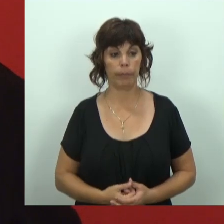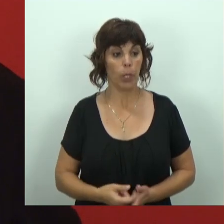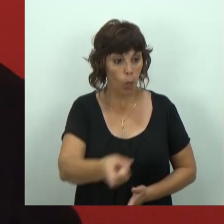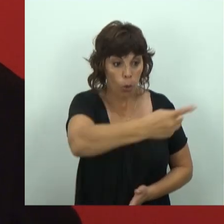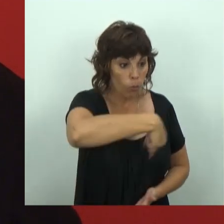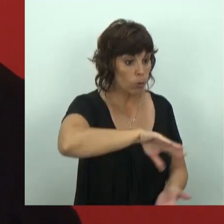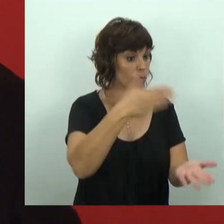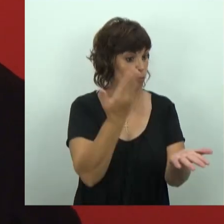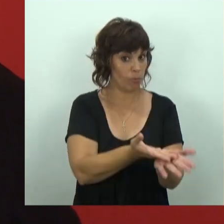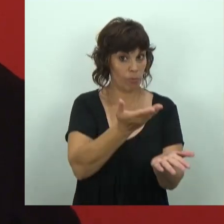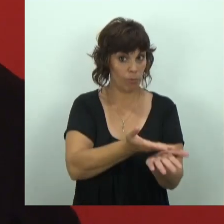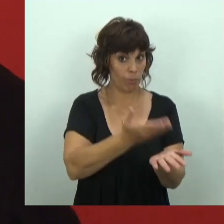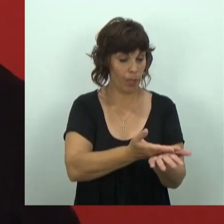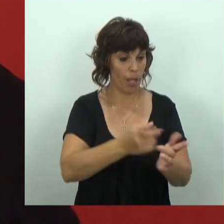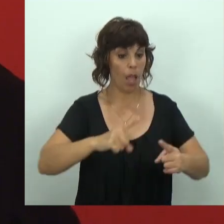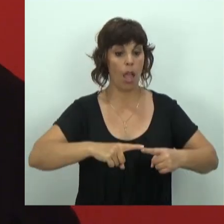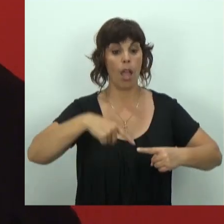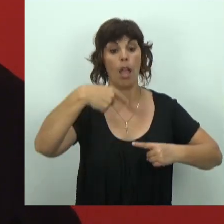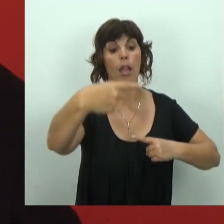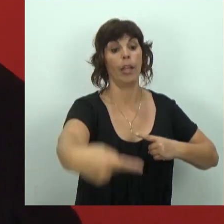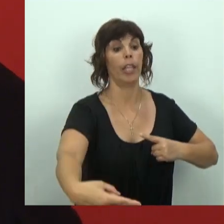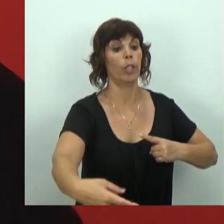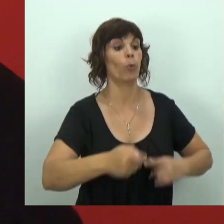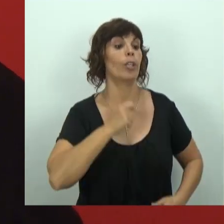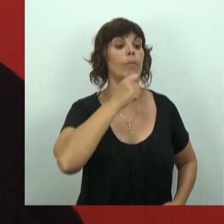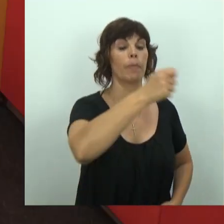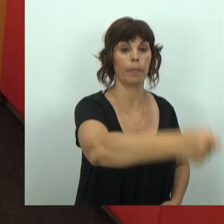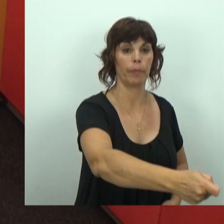pedid y se os dará.